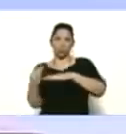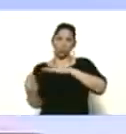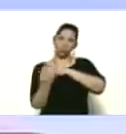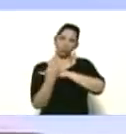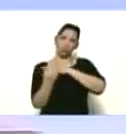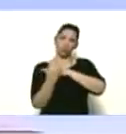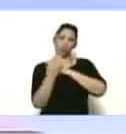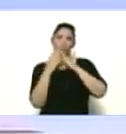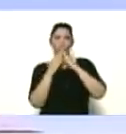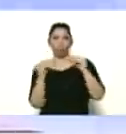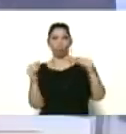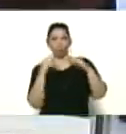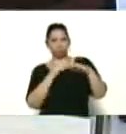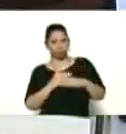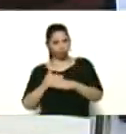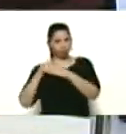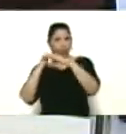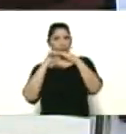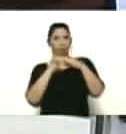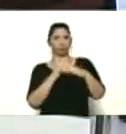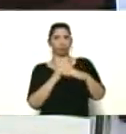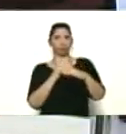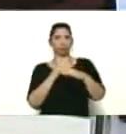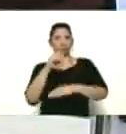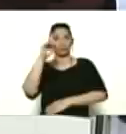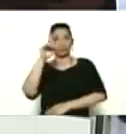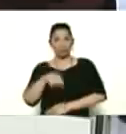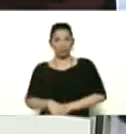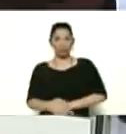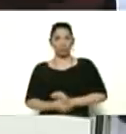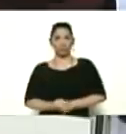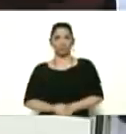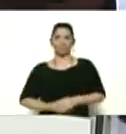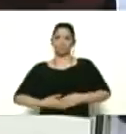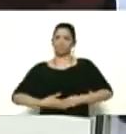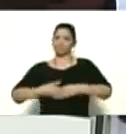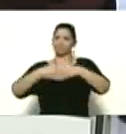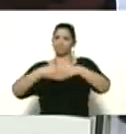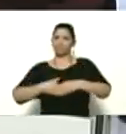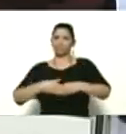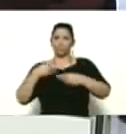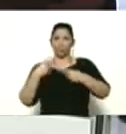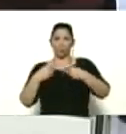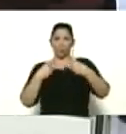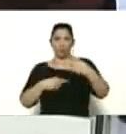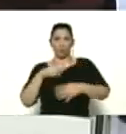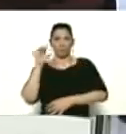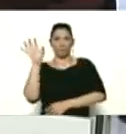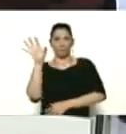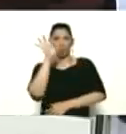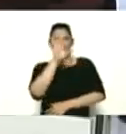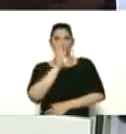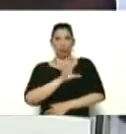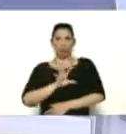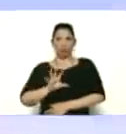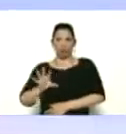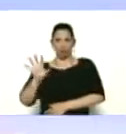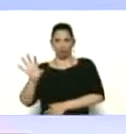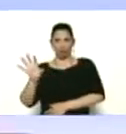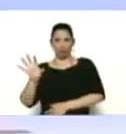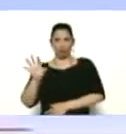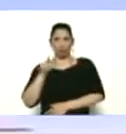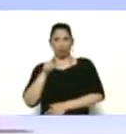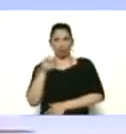para cuidarnos entre todos, también para extender mano amiga a otros países. De eso se trata, de